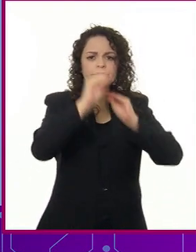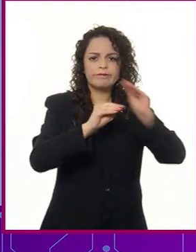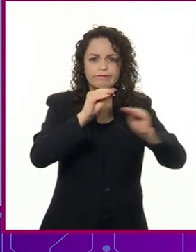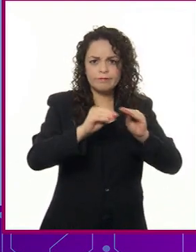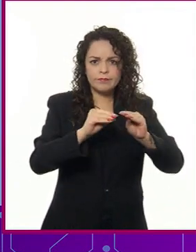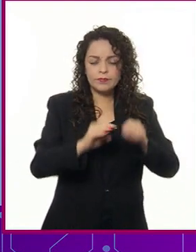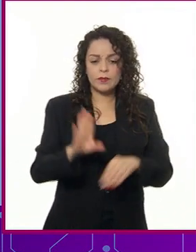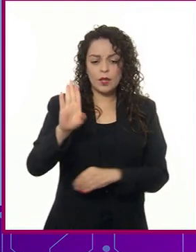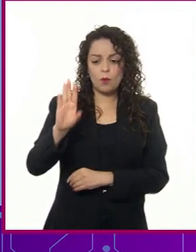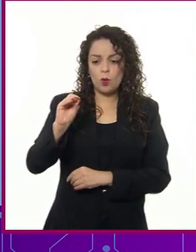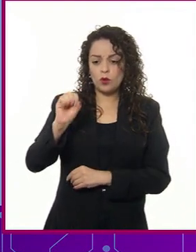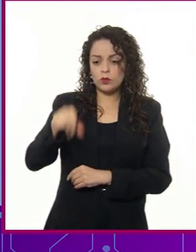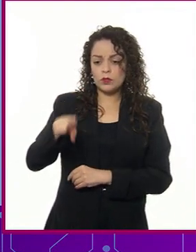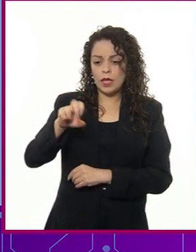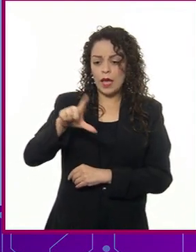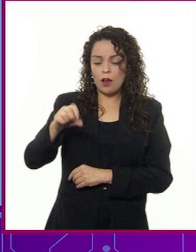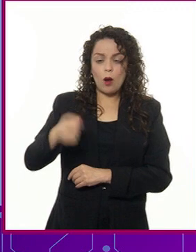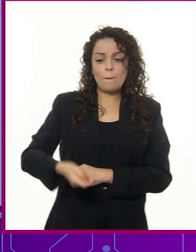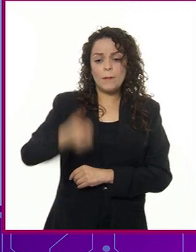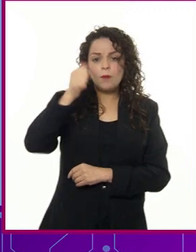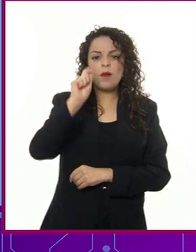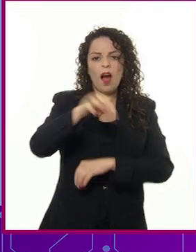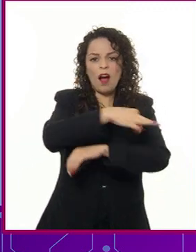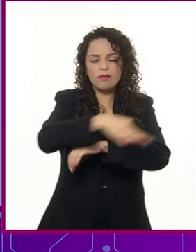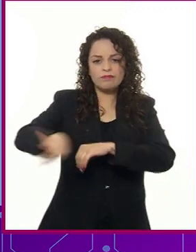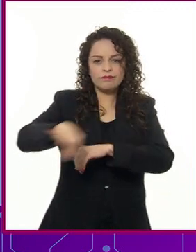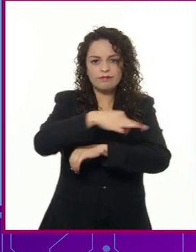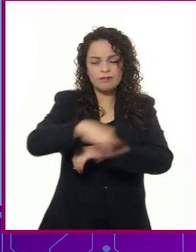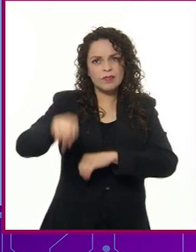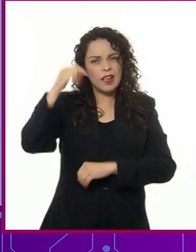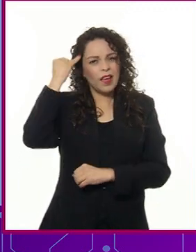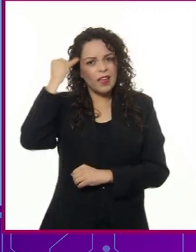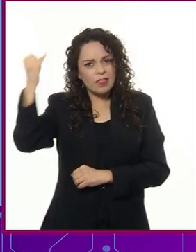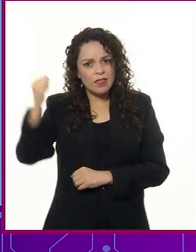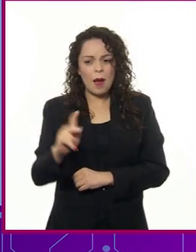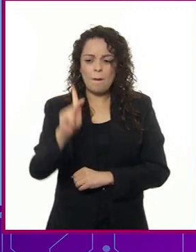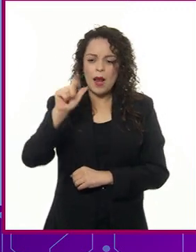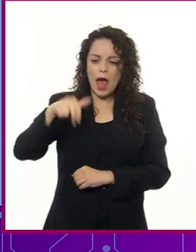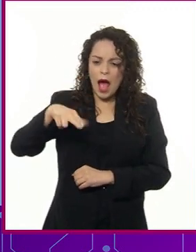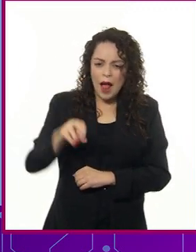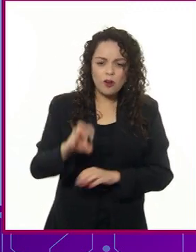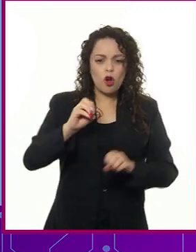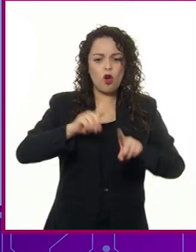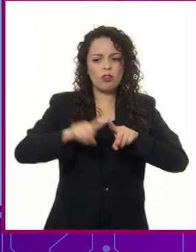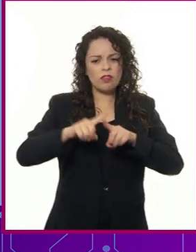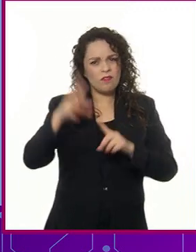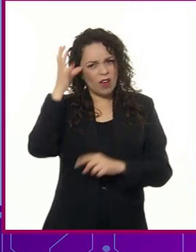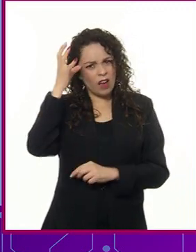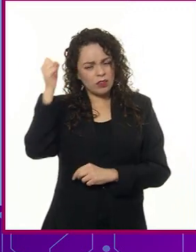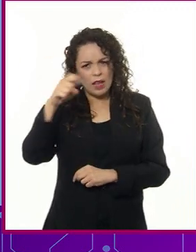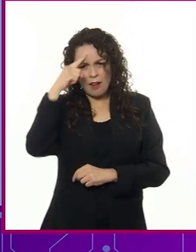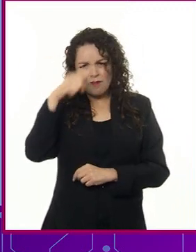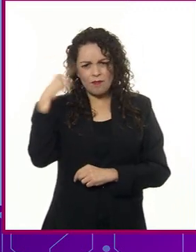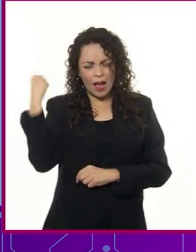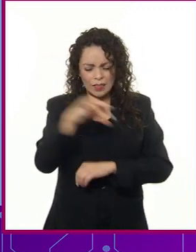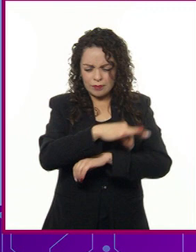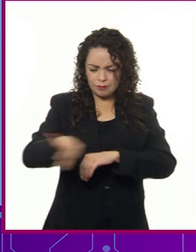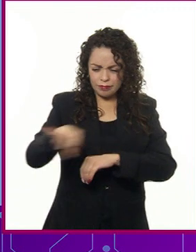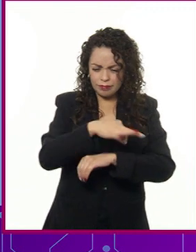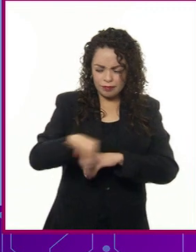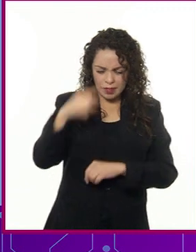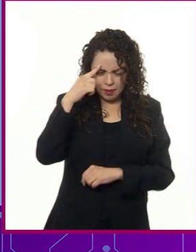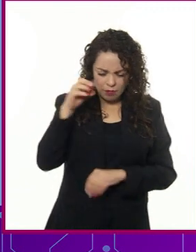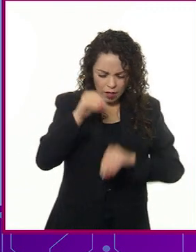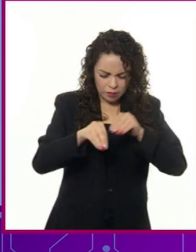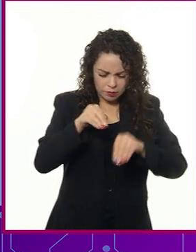bosquejo es el primer trazo de cualquier idea, concepto o plan. Se trata de trazos sencillos que pretenden plasmar de manera